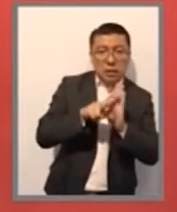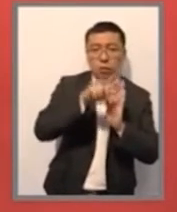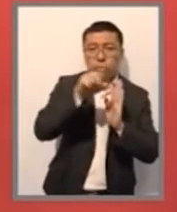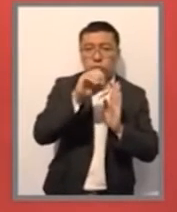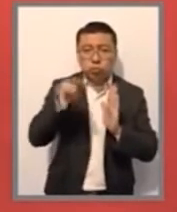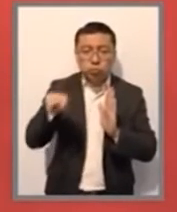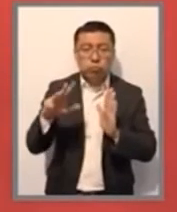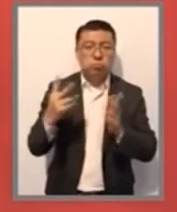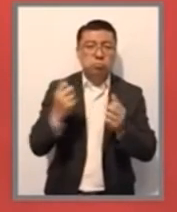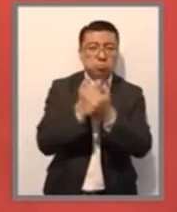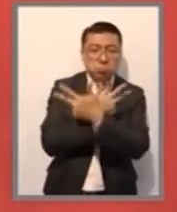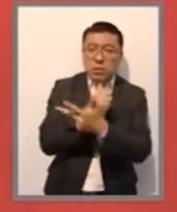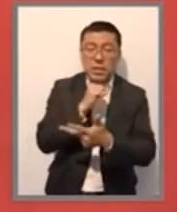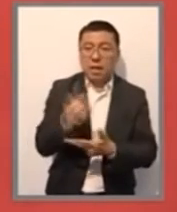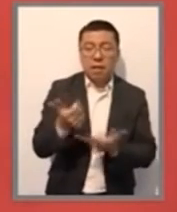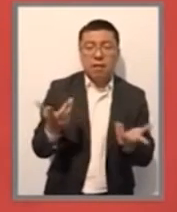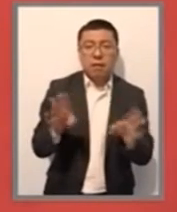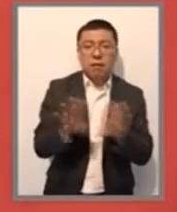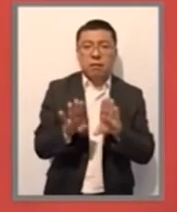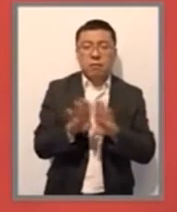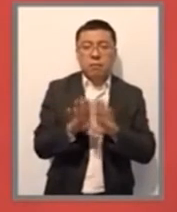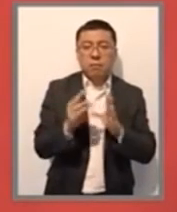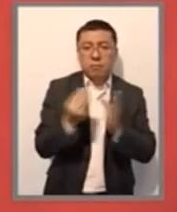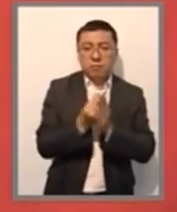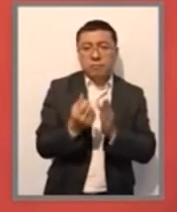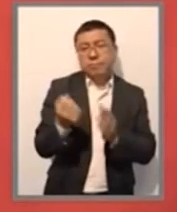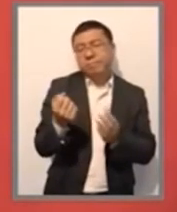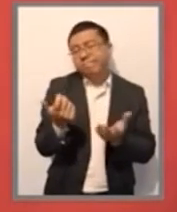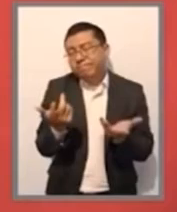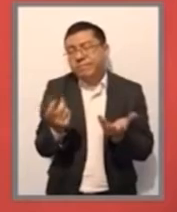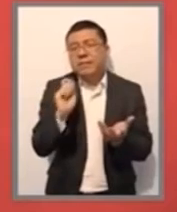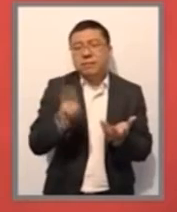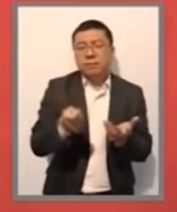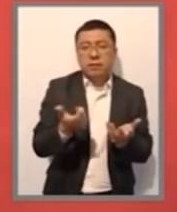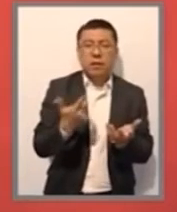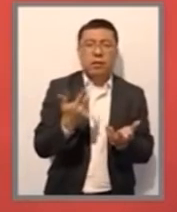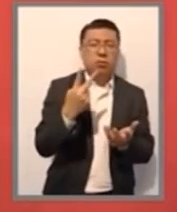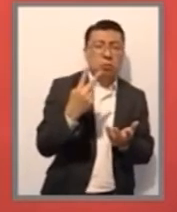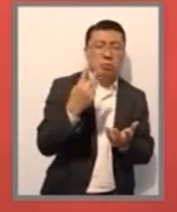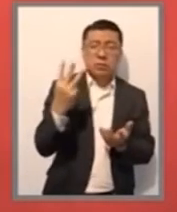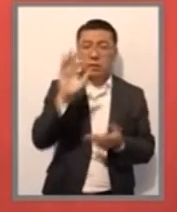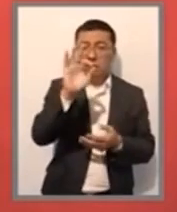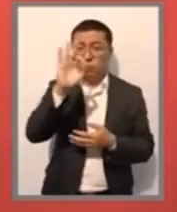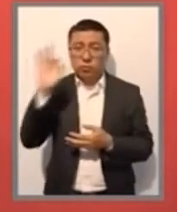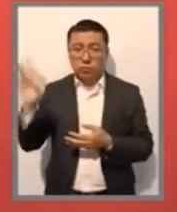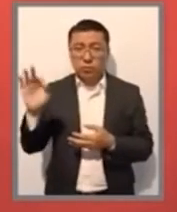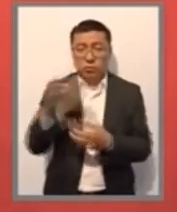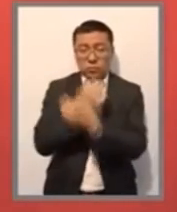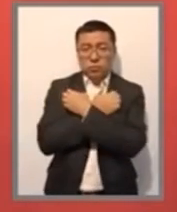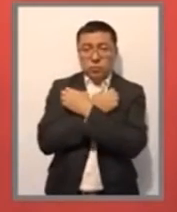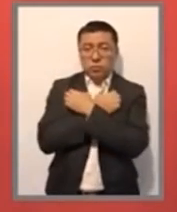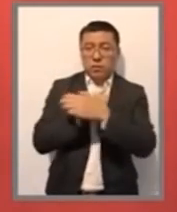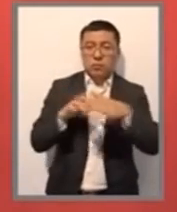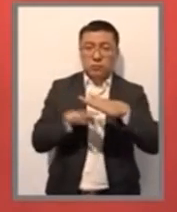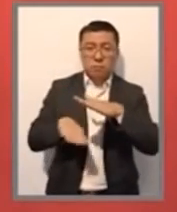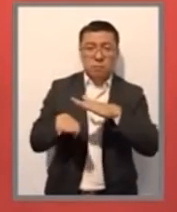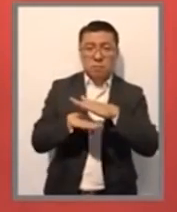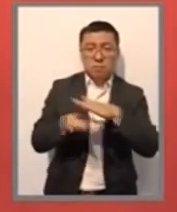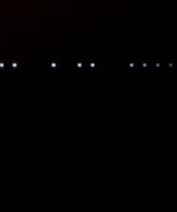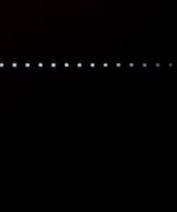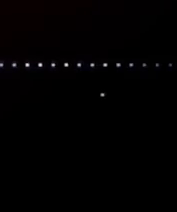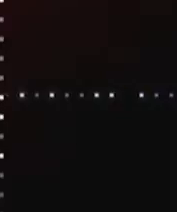En educación media superior tenemos porcentajes desde el 2-3%, en educación básica también más o menos en